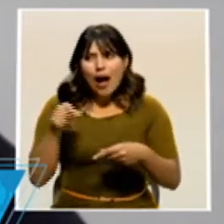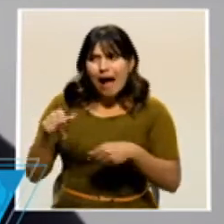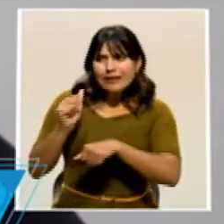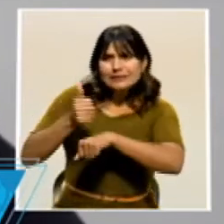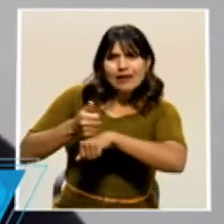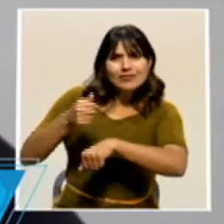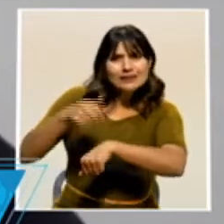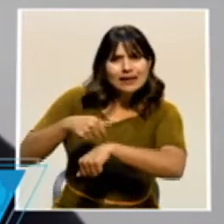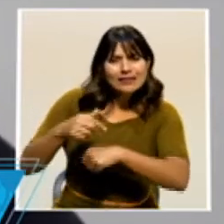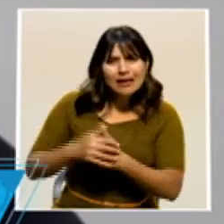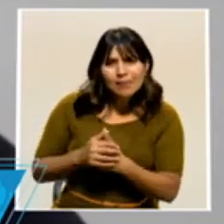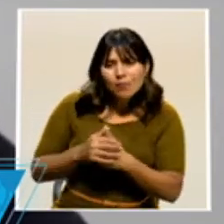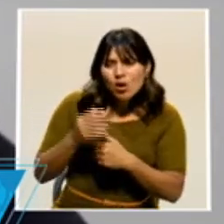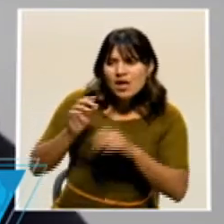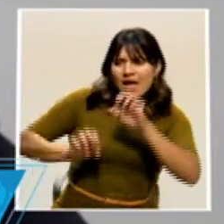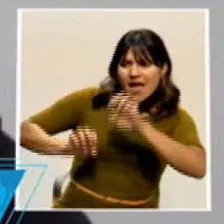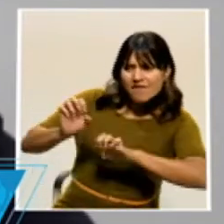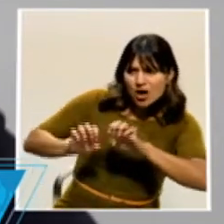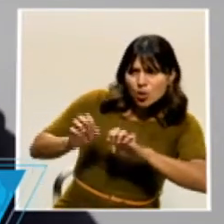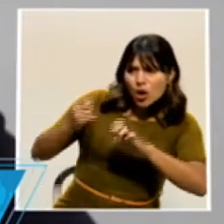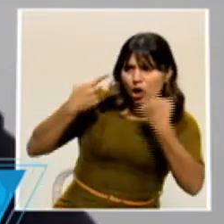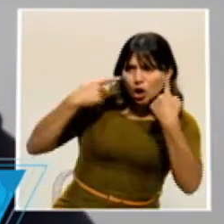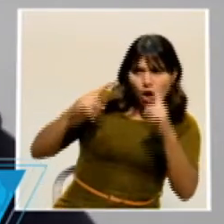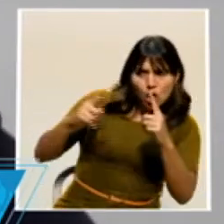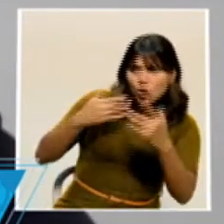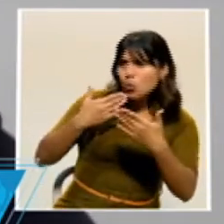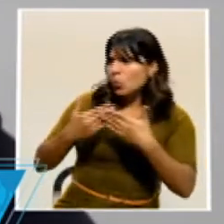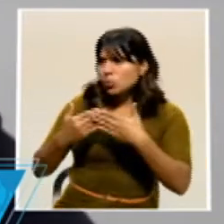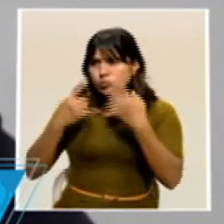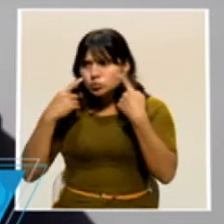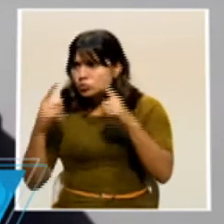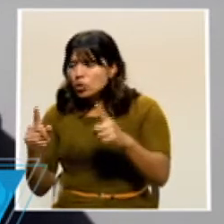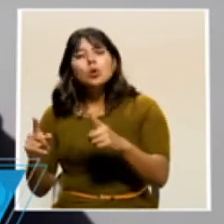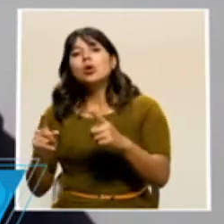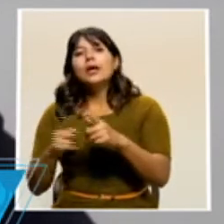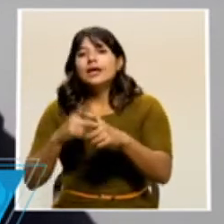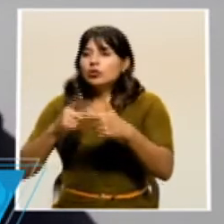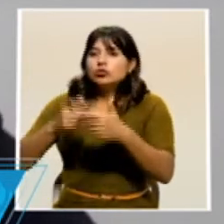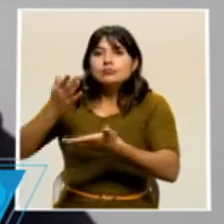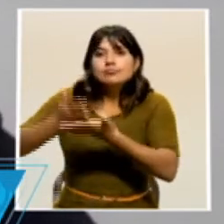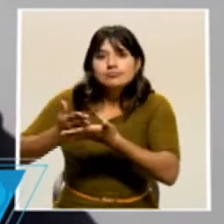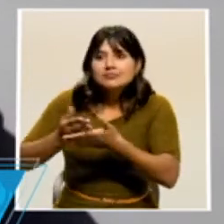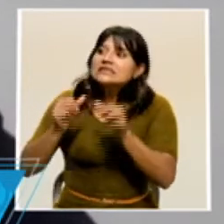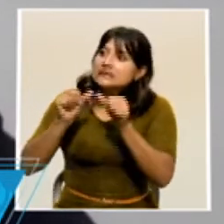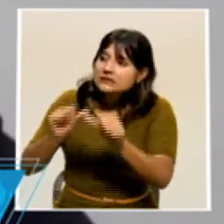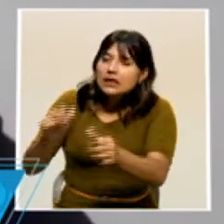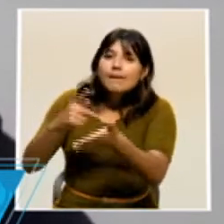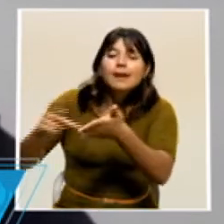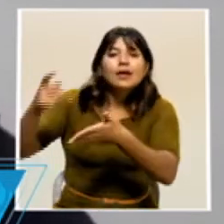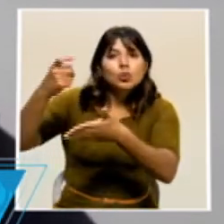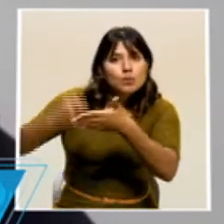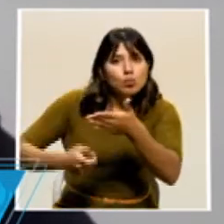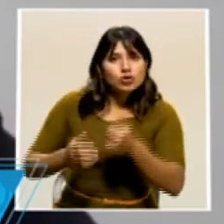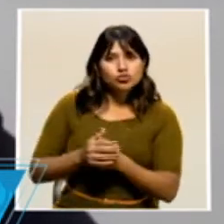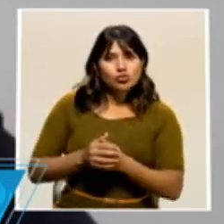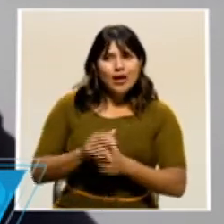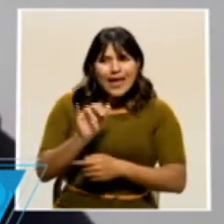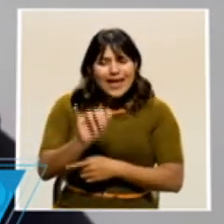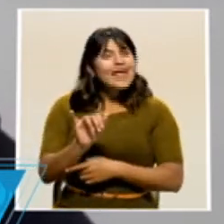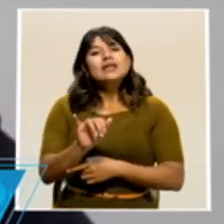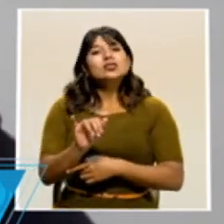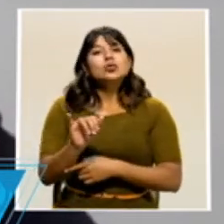revisar por los resultados. Es que no puede ser que hagamos esto funciona así para las exoneraciones y también para los